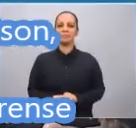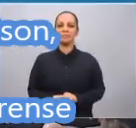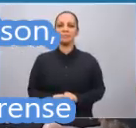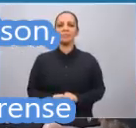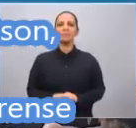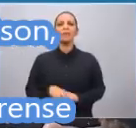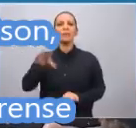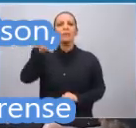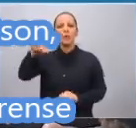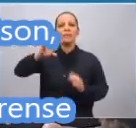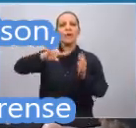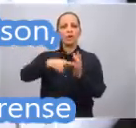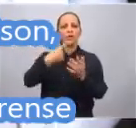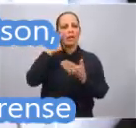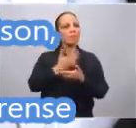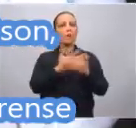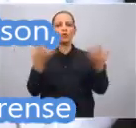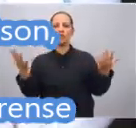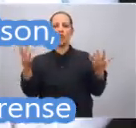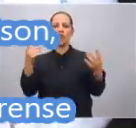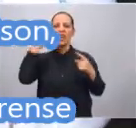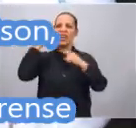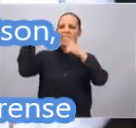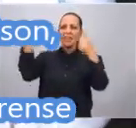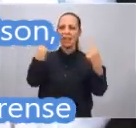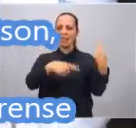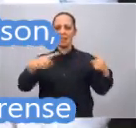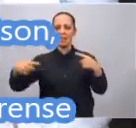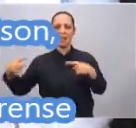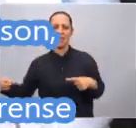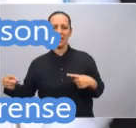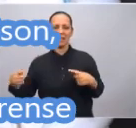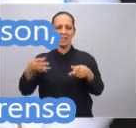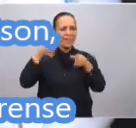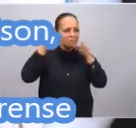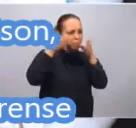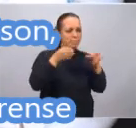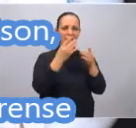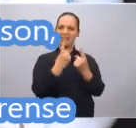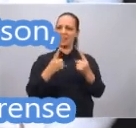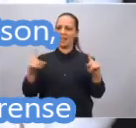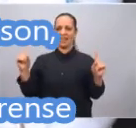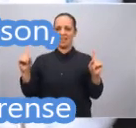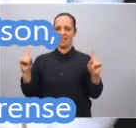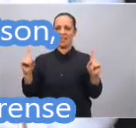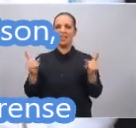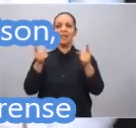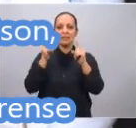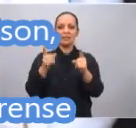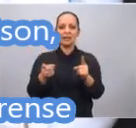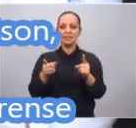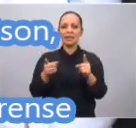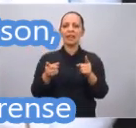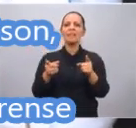Mostró otras ideas, mostró otra orientación, y también eso